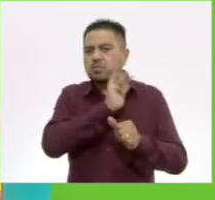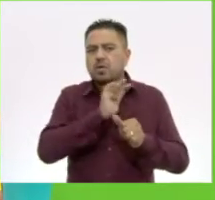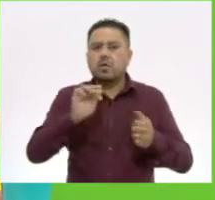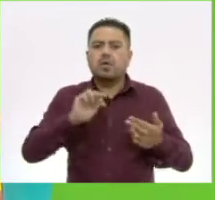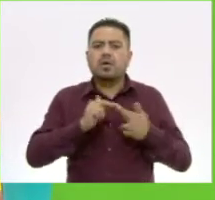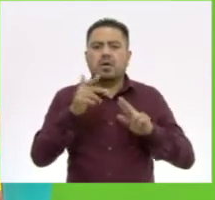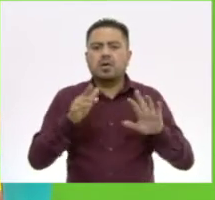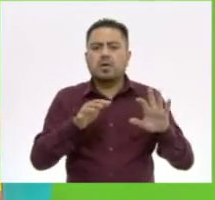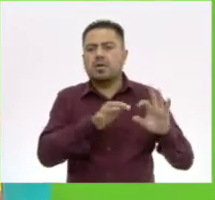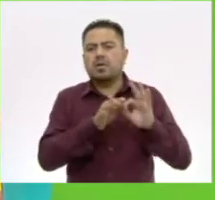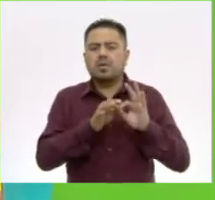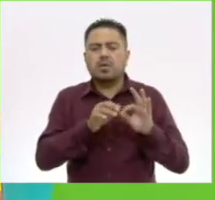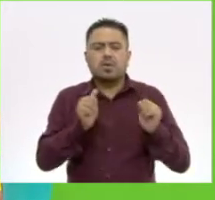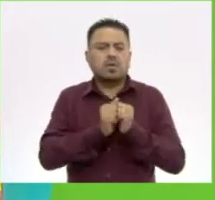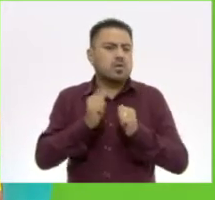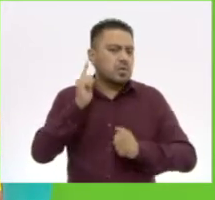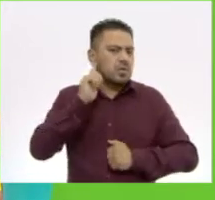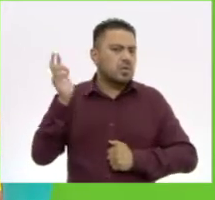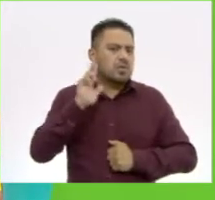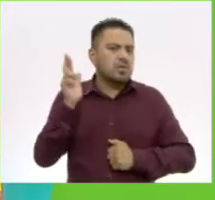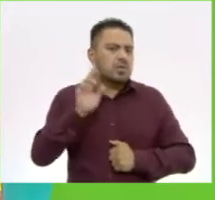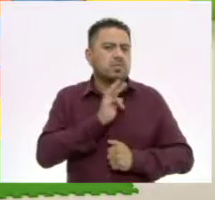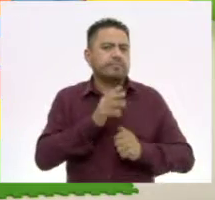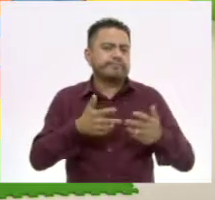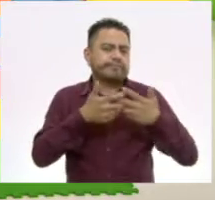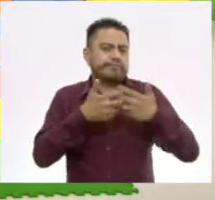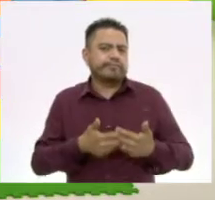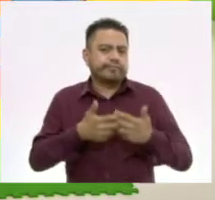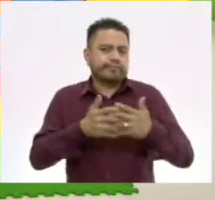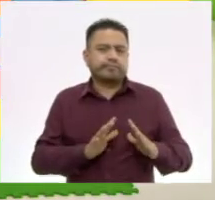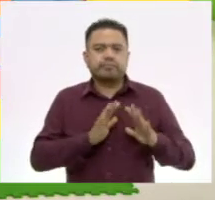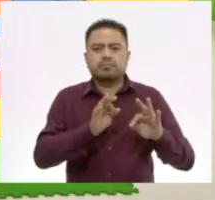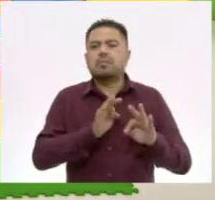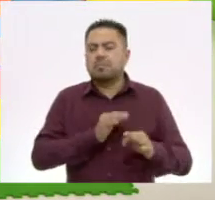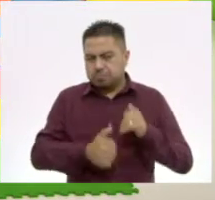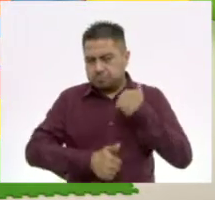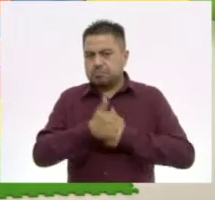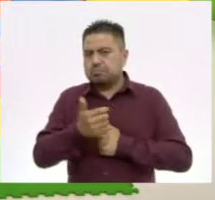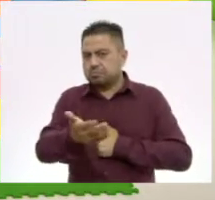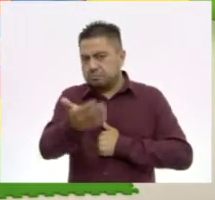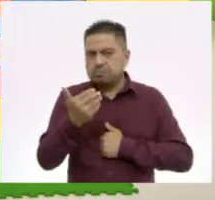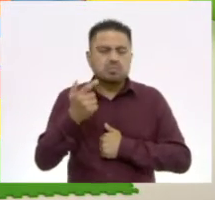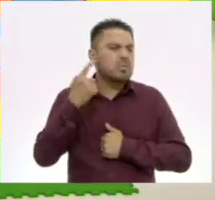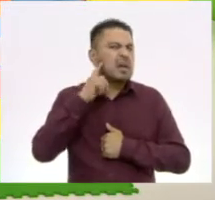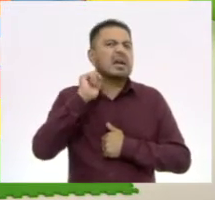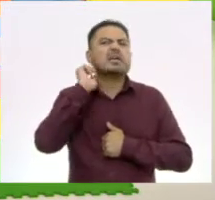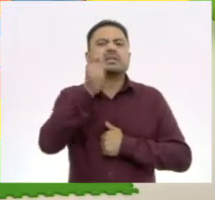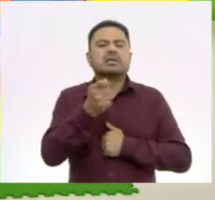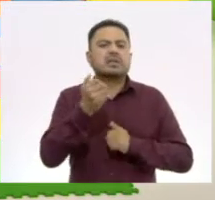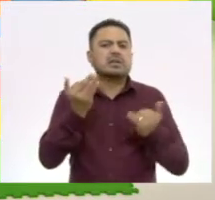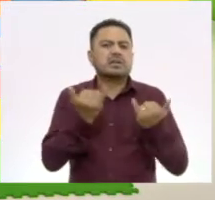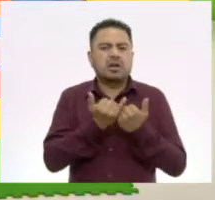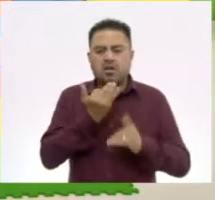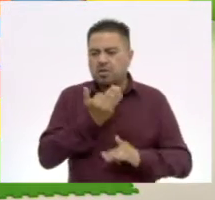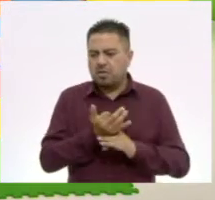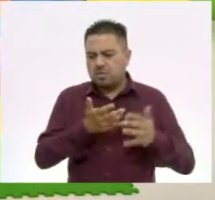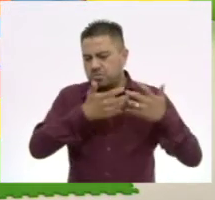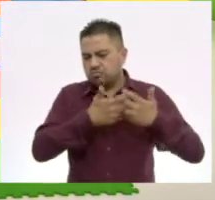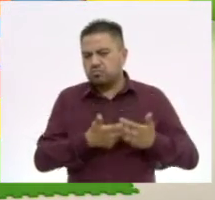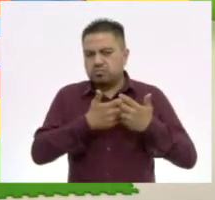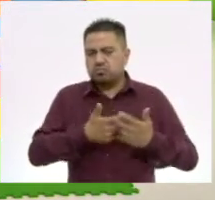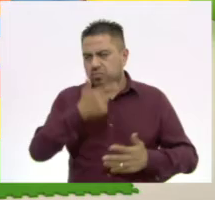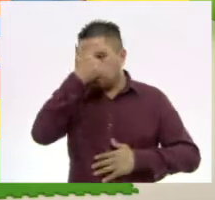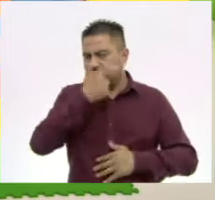relacionar el sonido con la fuente sonora que lo produce te reto a escuchar los sonidos que se producen en la